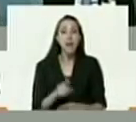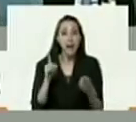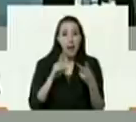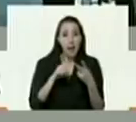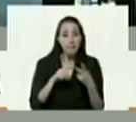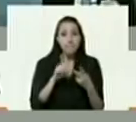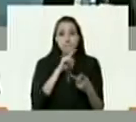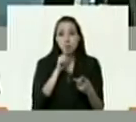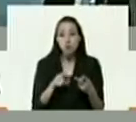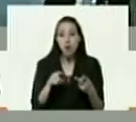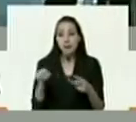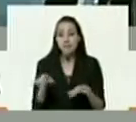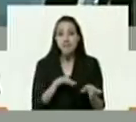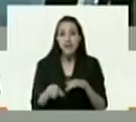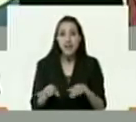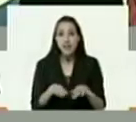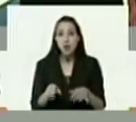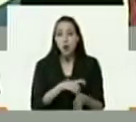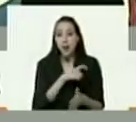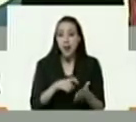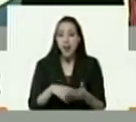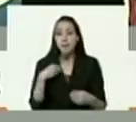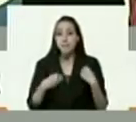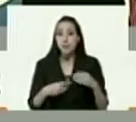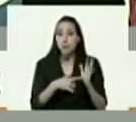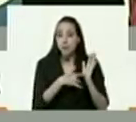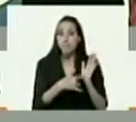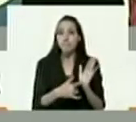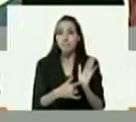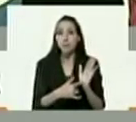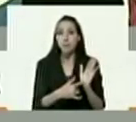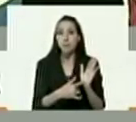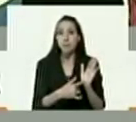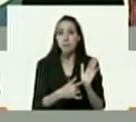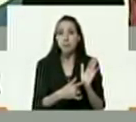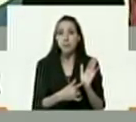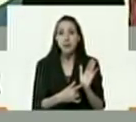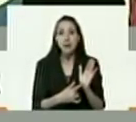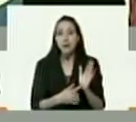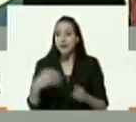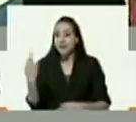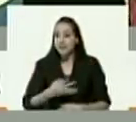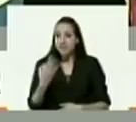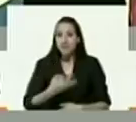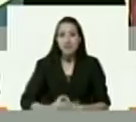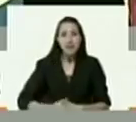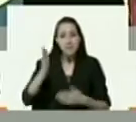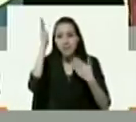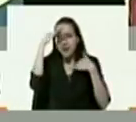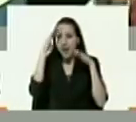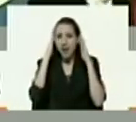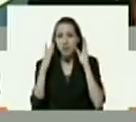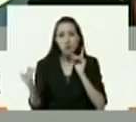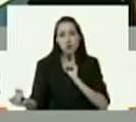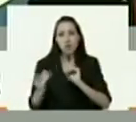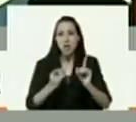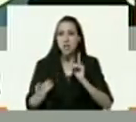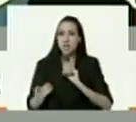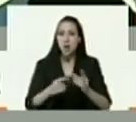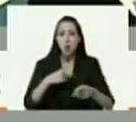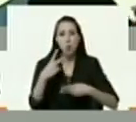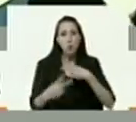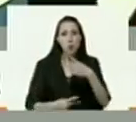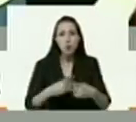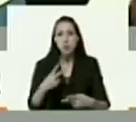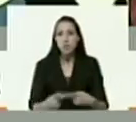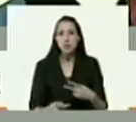general ha expresado su preocupación, siempre muy pendiente del proceso de diálogo, tanto el actual como